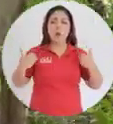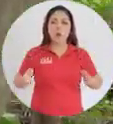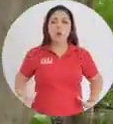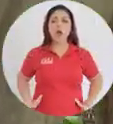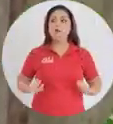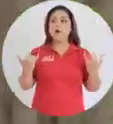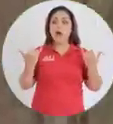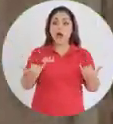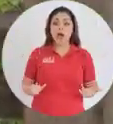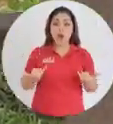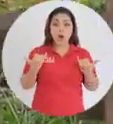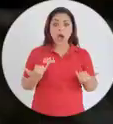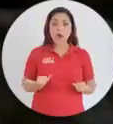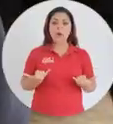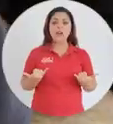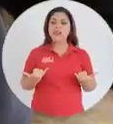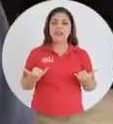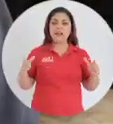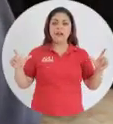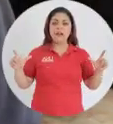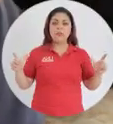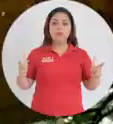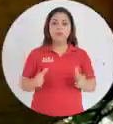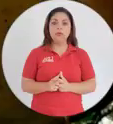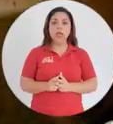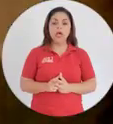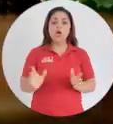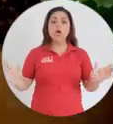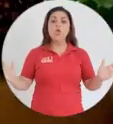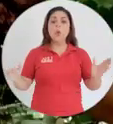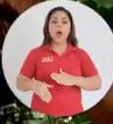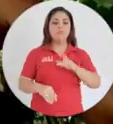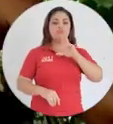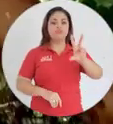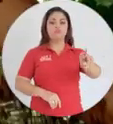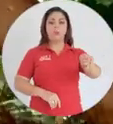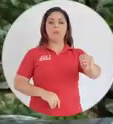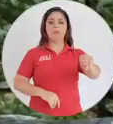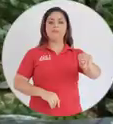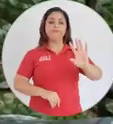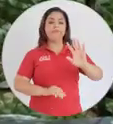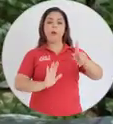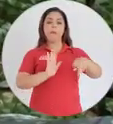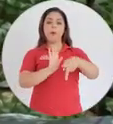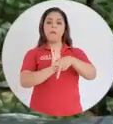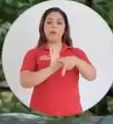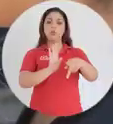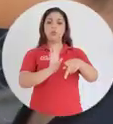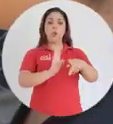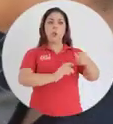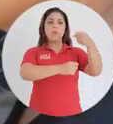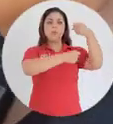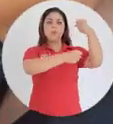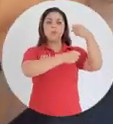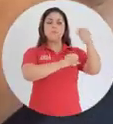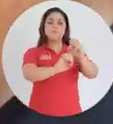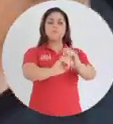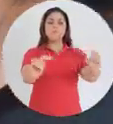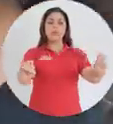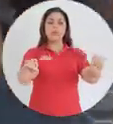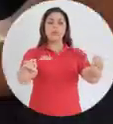y que en este momento ni tan siquiera puedan existir manifestaciones de corte